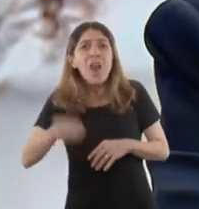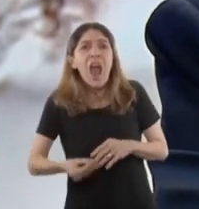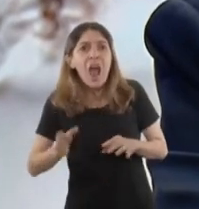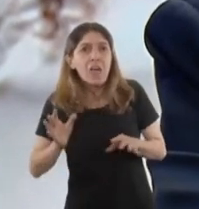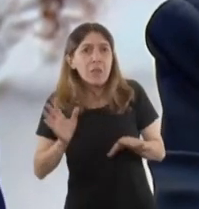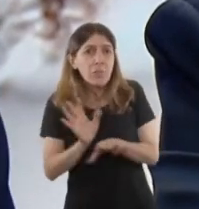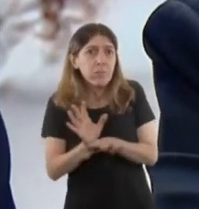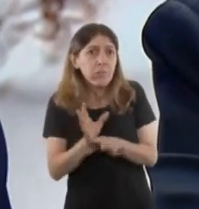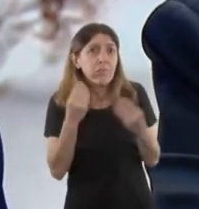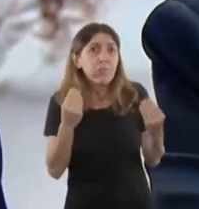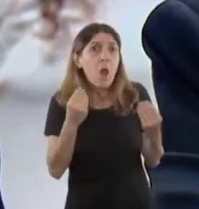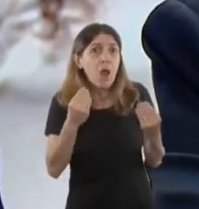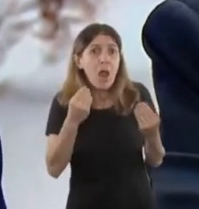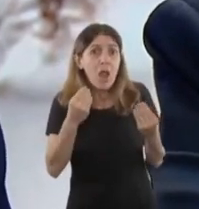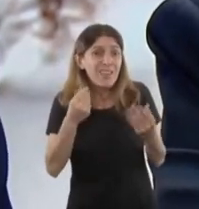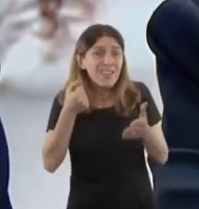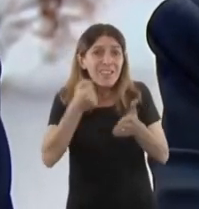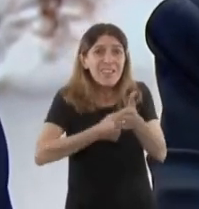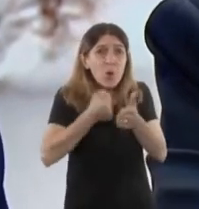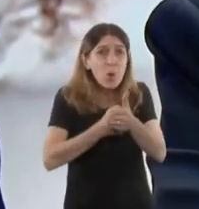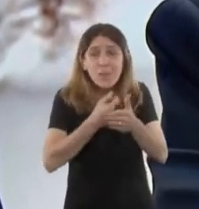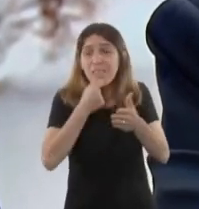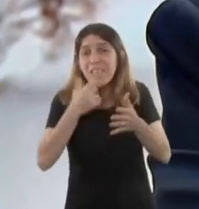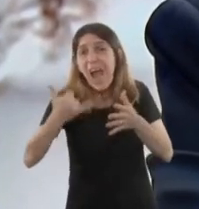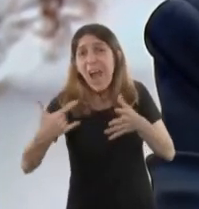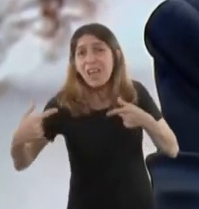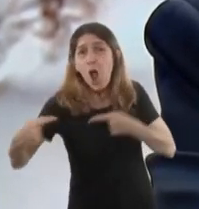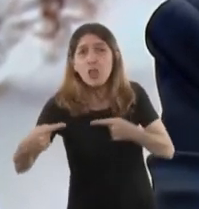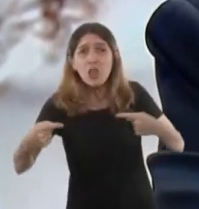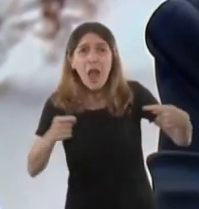porque la pelea la división